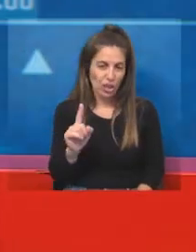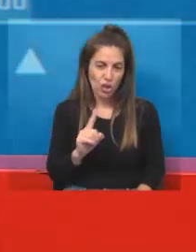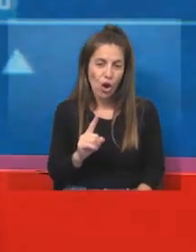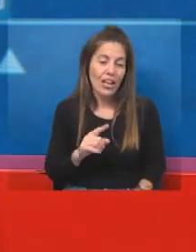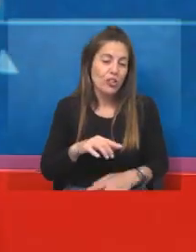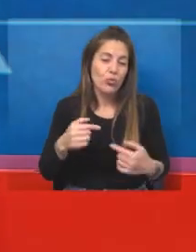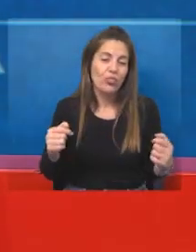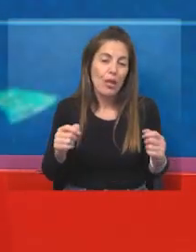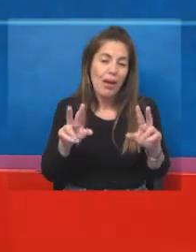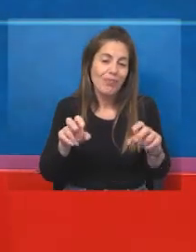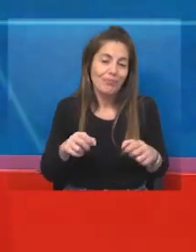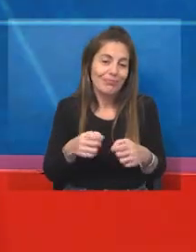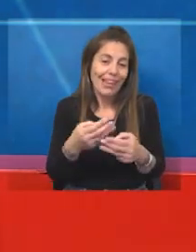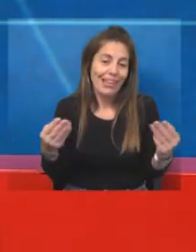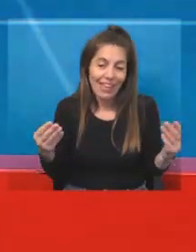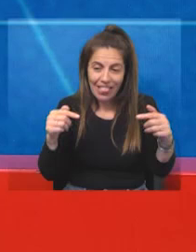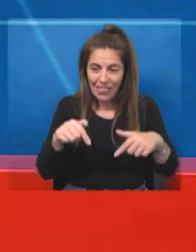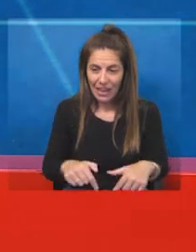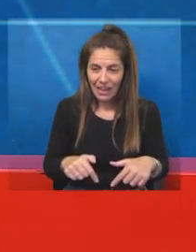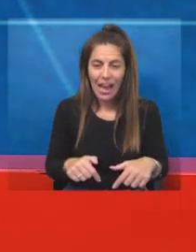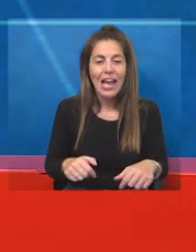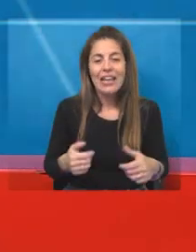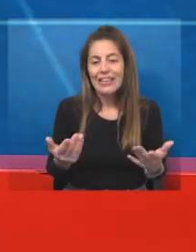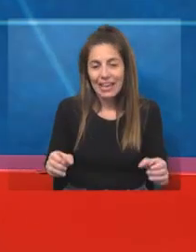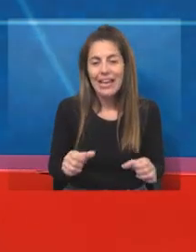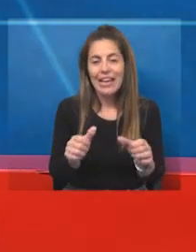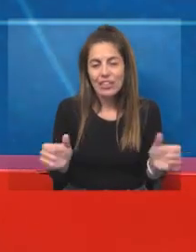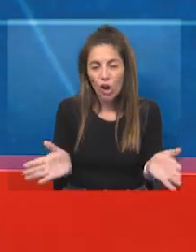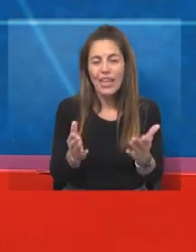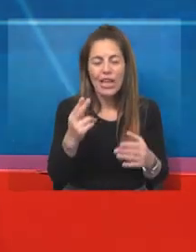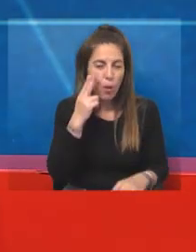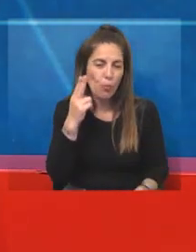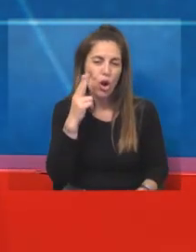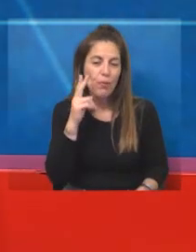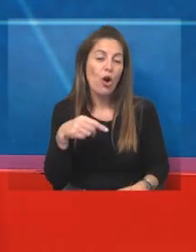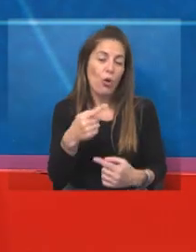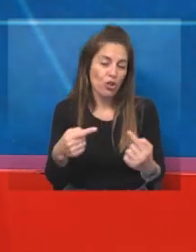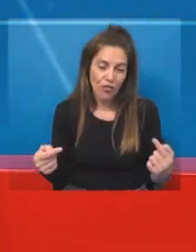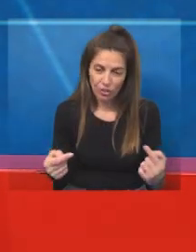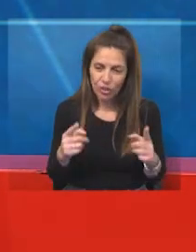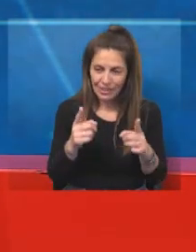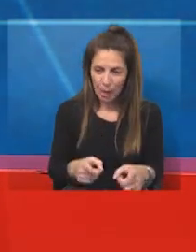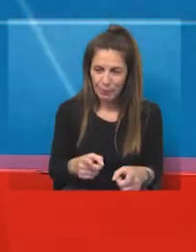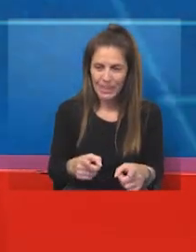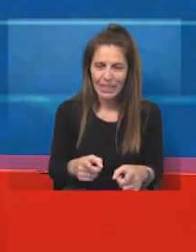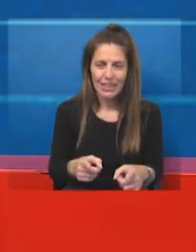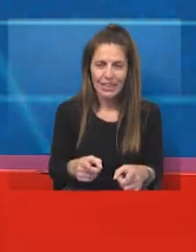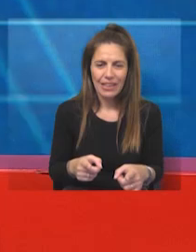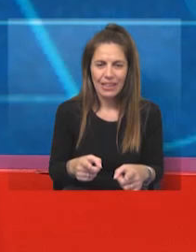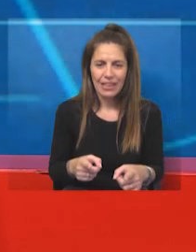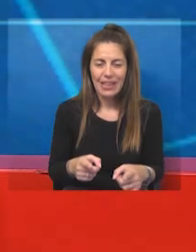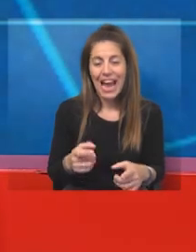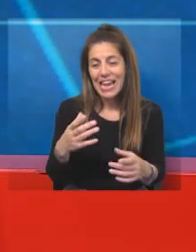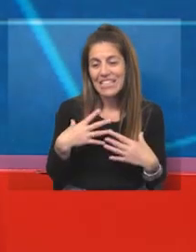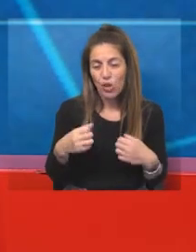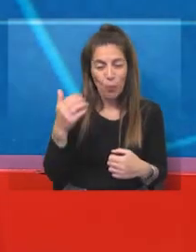un fenómeno estructural que naturalmente afecta como también afectan otros factores este a a a la salud